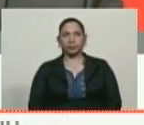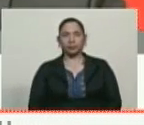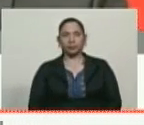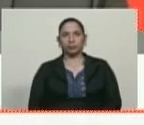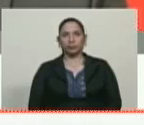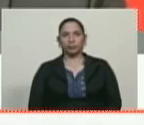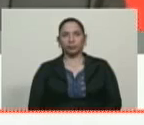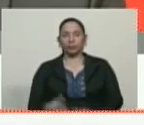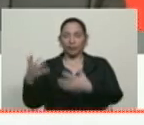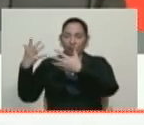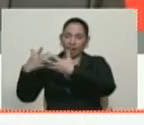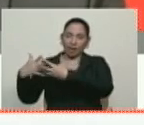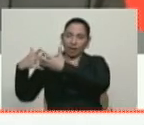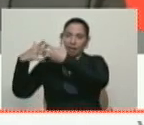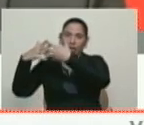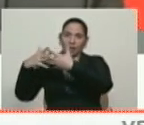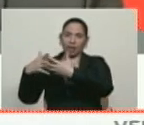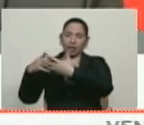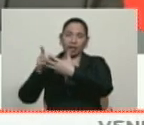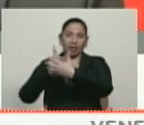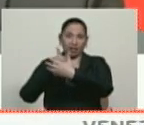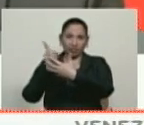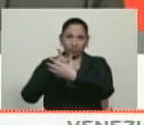que los Estados Unidos fueron ellos que